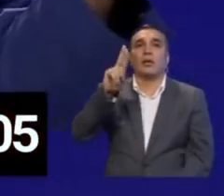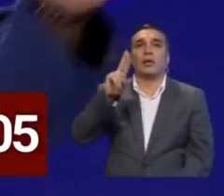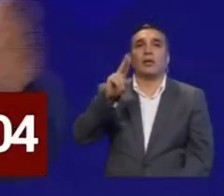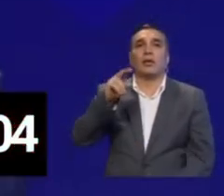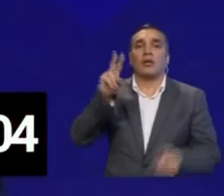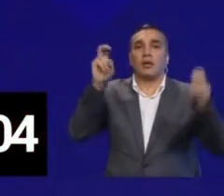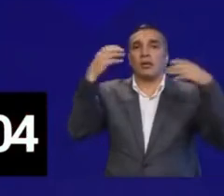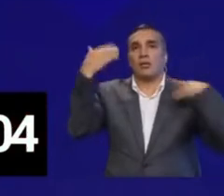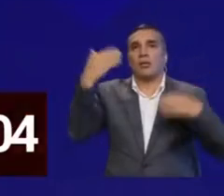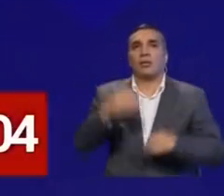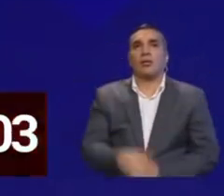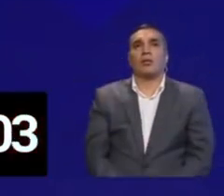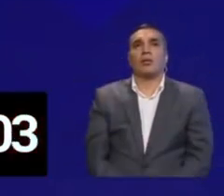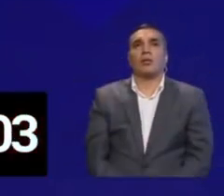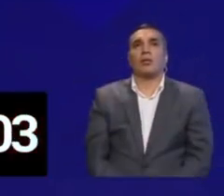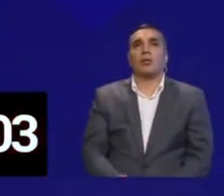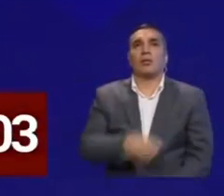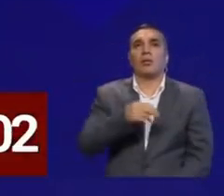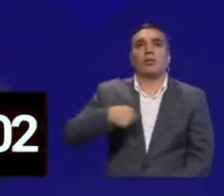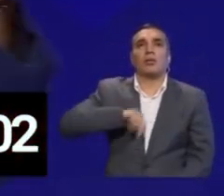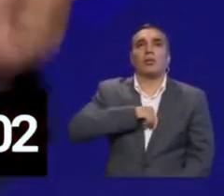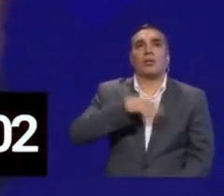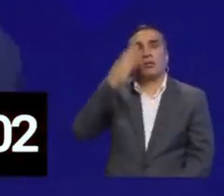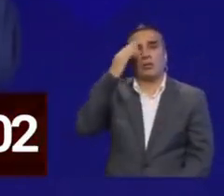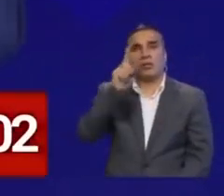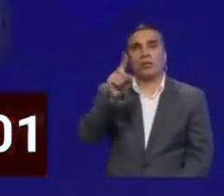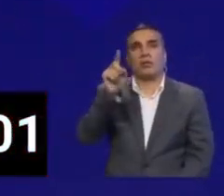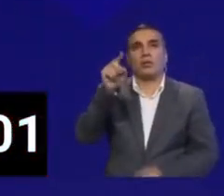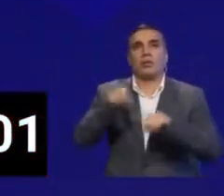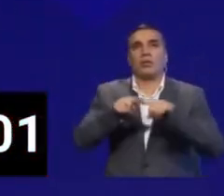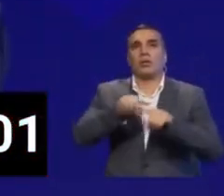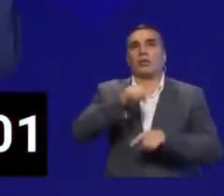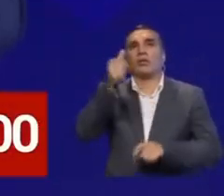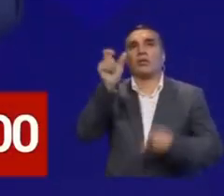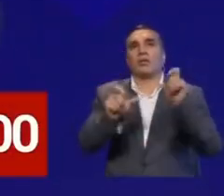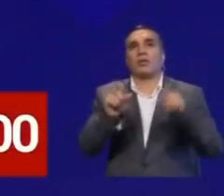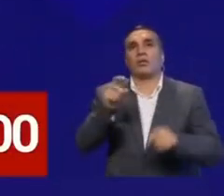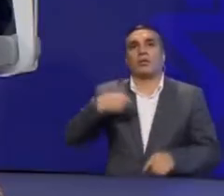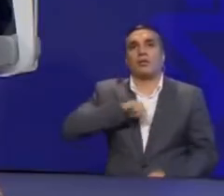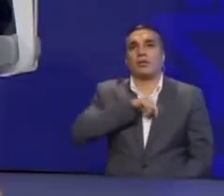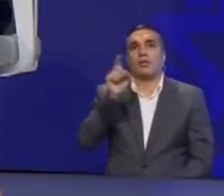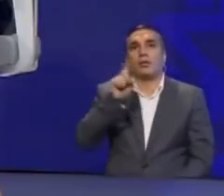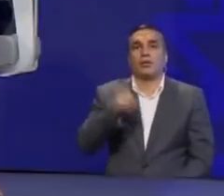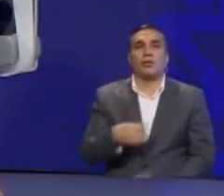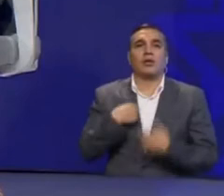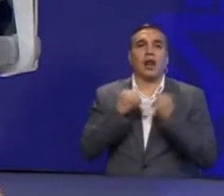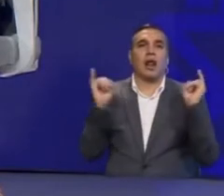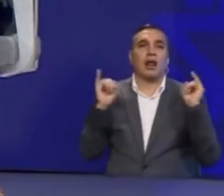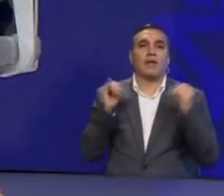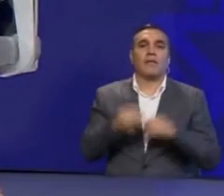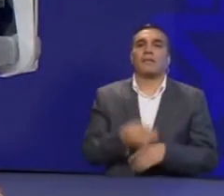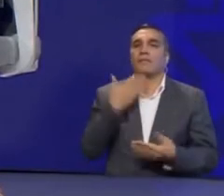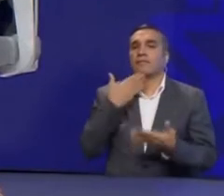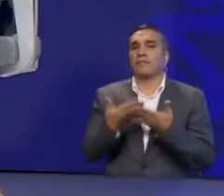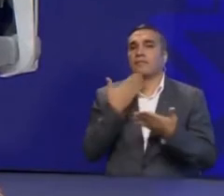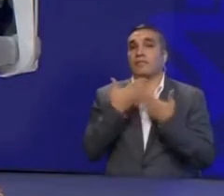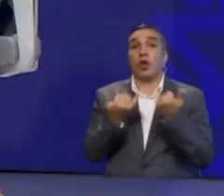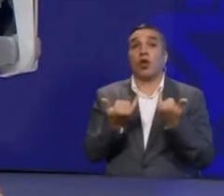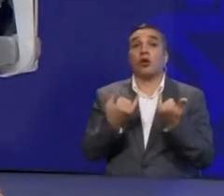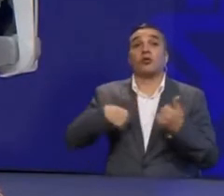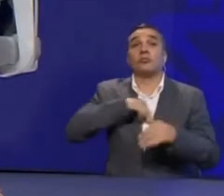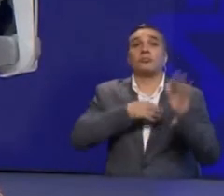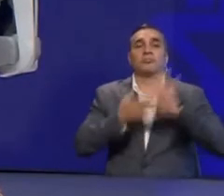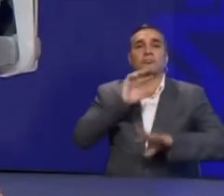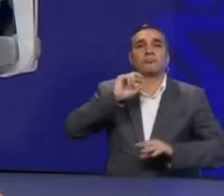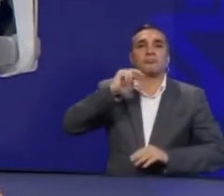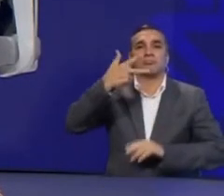temas políticos, y nosotros sabemos que él depende de otras personas, nosotros somos libres. Gracias, candidato Carrasco. Es momento de nuestra